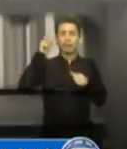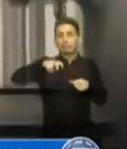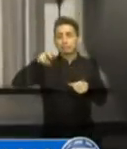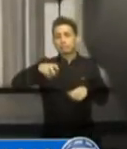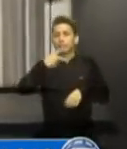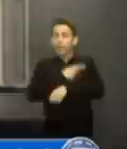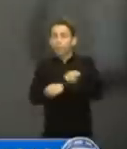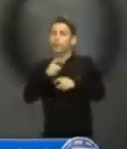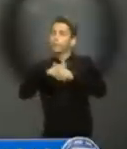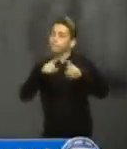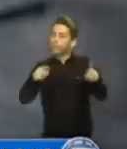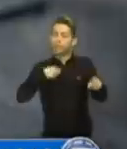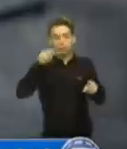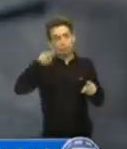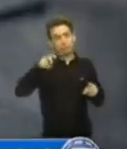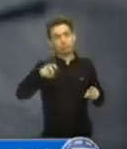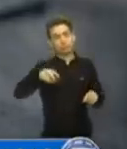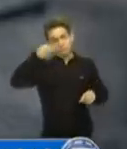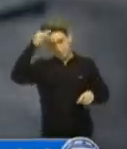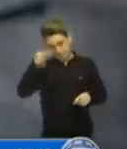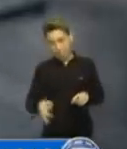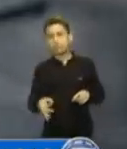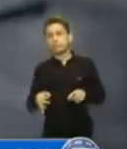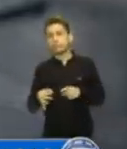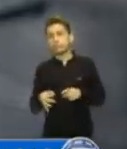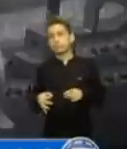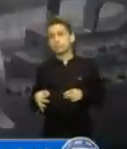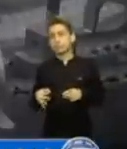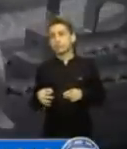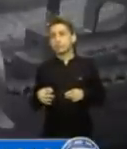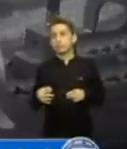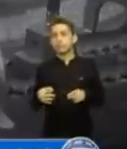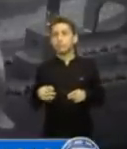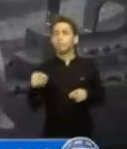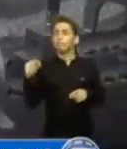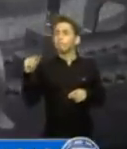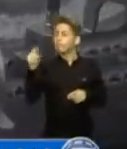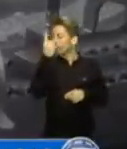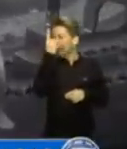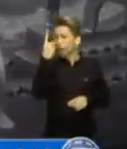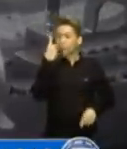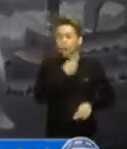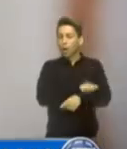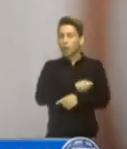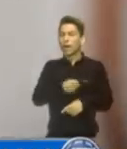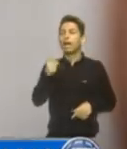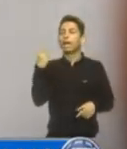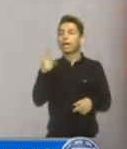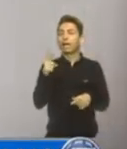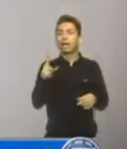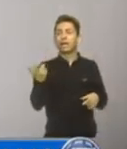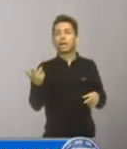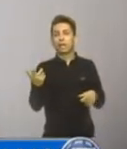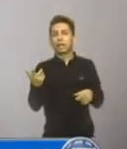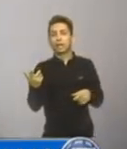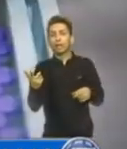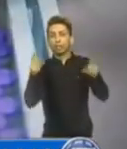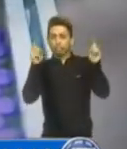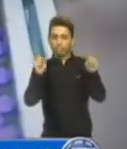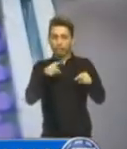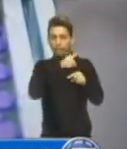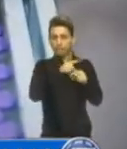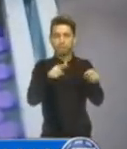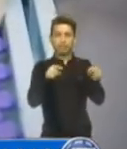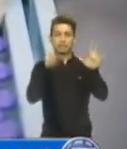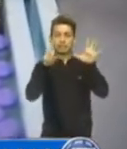necesitamos asegurarnos de que los grupos prioritarios que reciban la vacuna